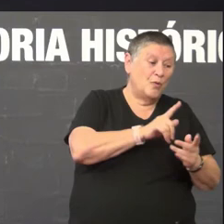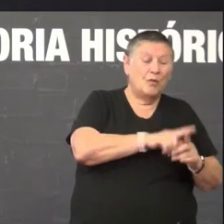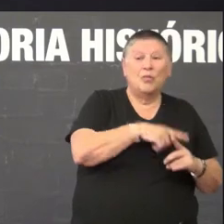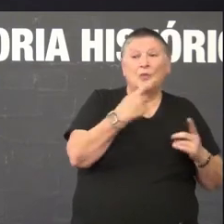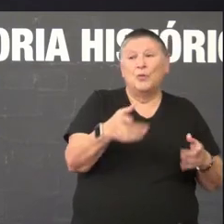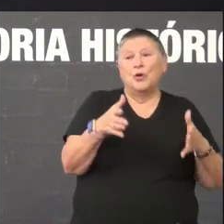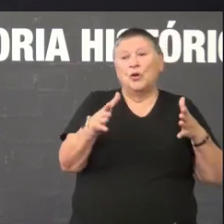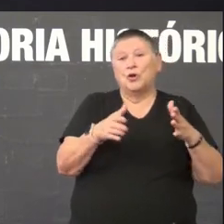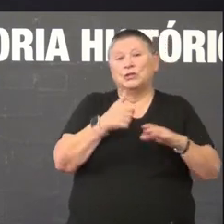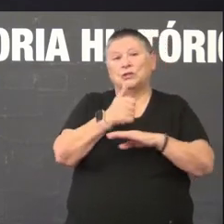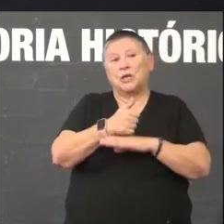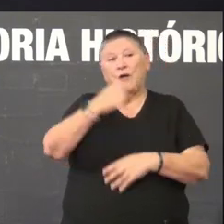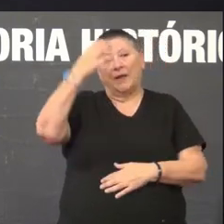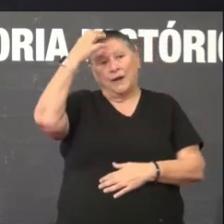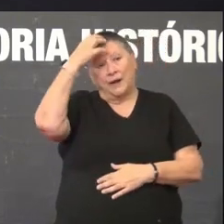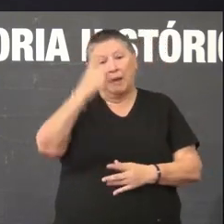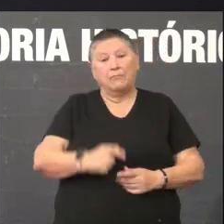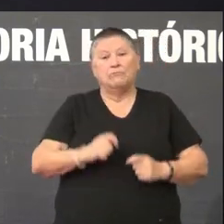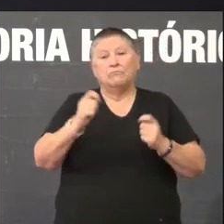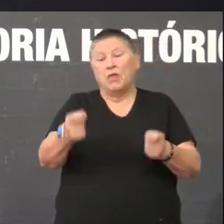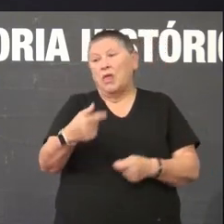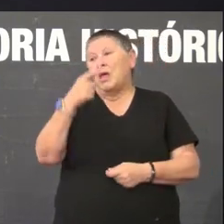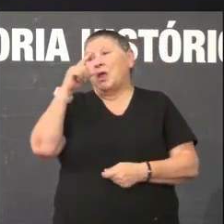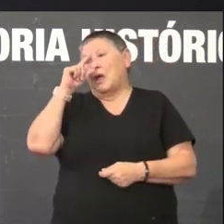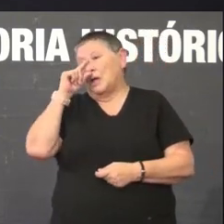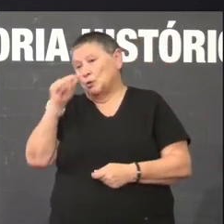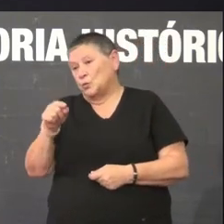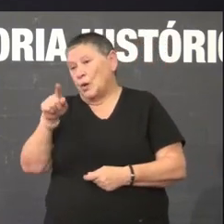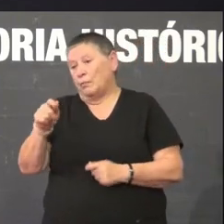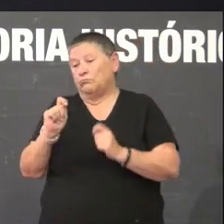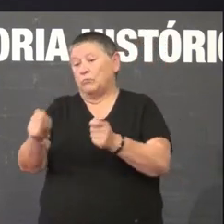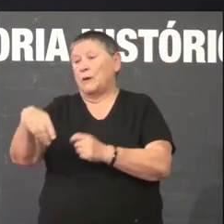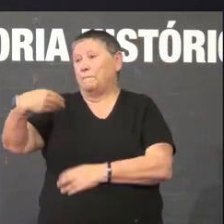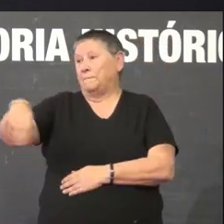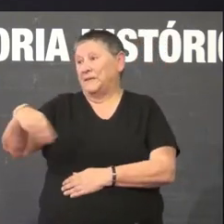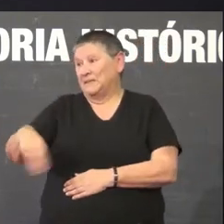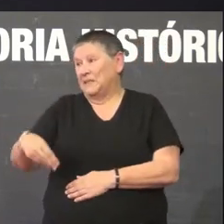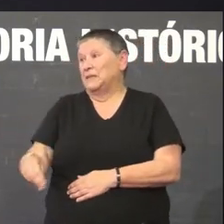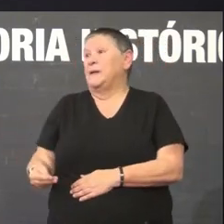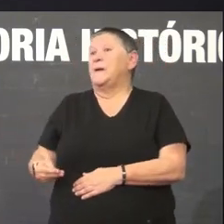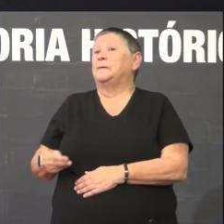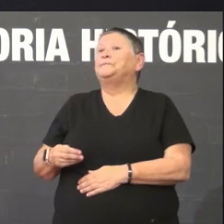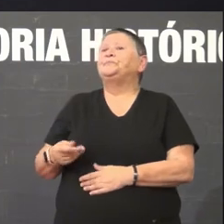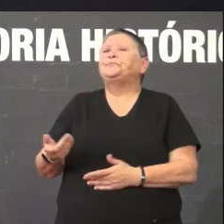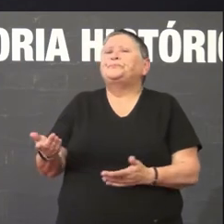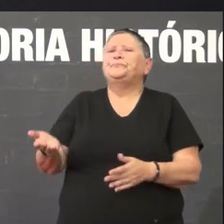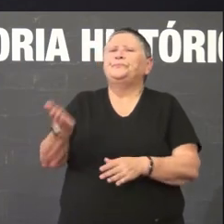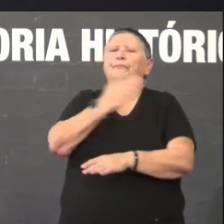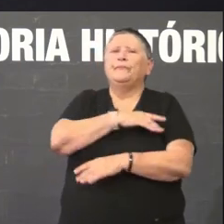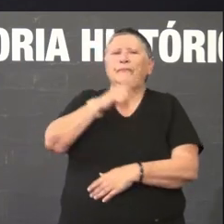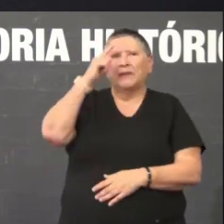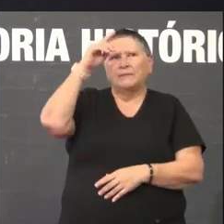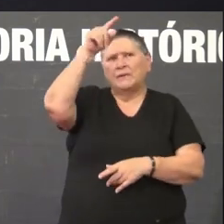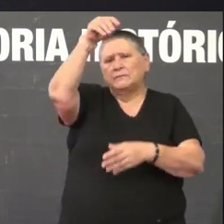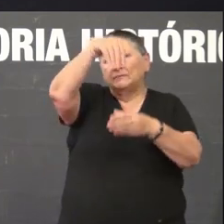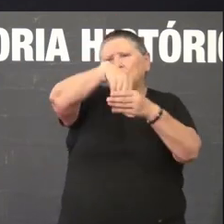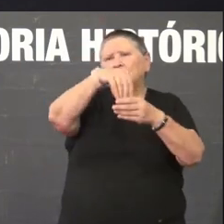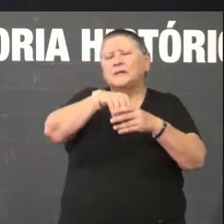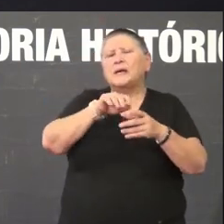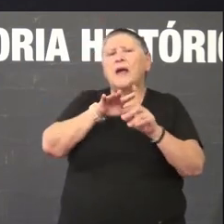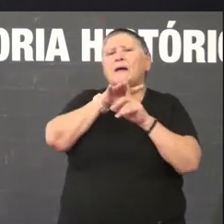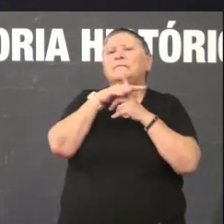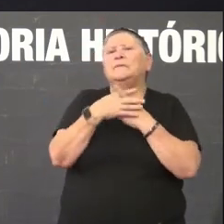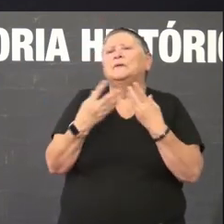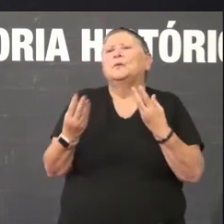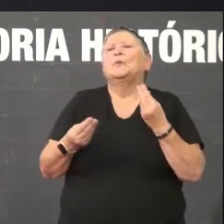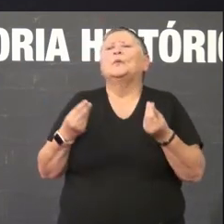del Reino designa a Adolfo Suárez como presidente para llevar la transición. Había que ver cuál era el ambiente en aquel momento. Y se hace